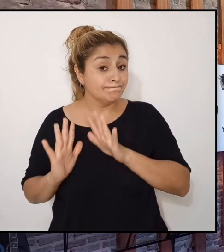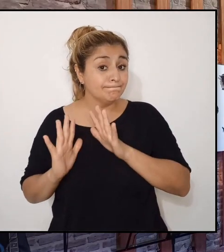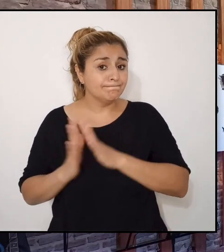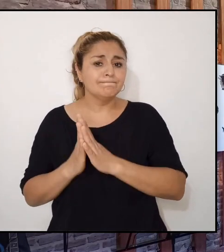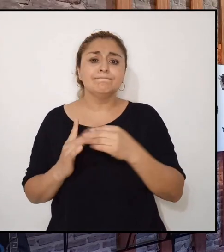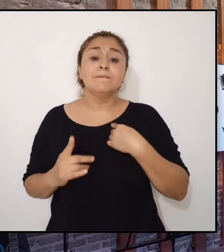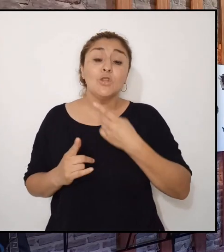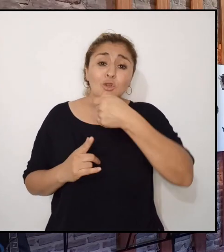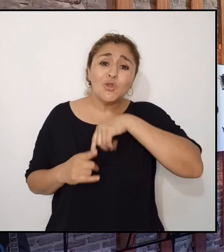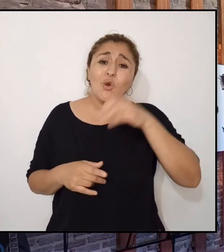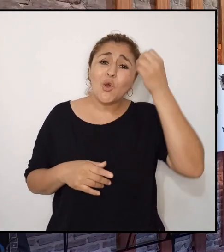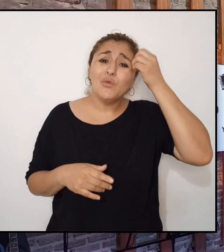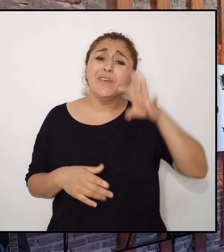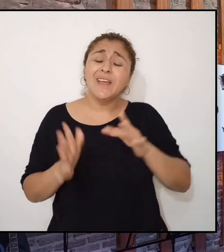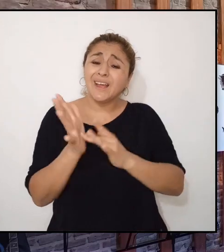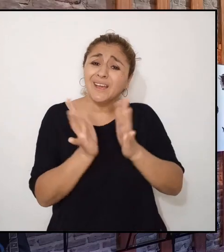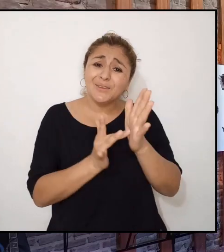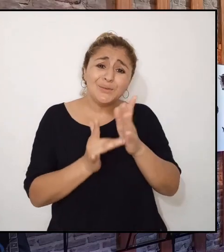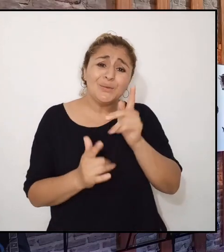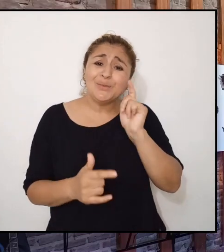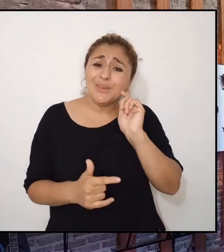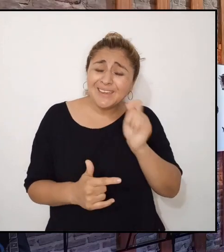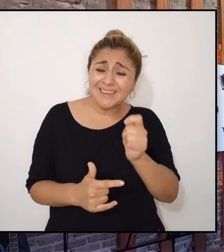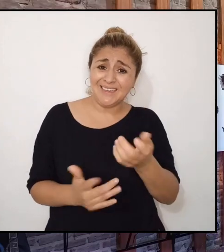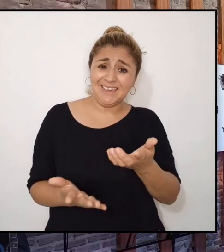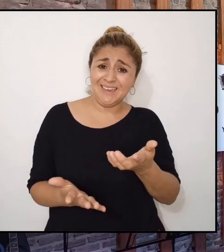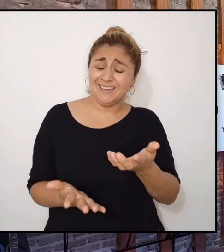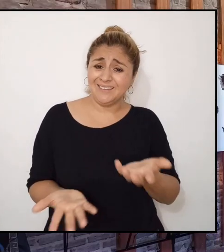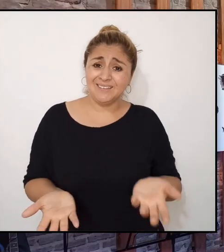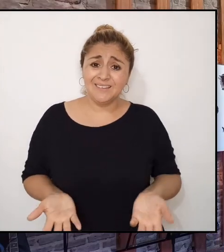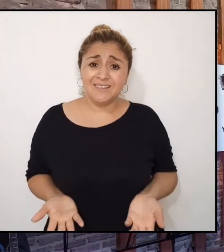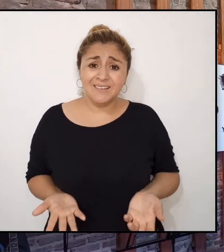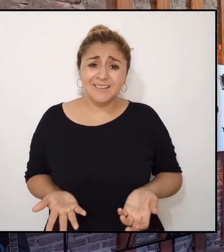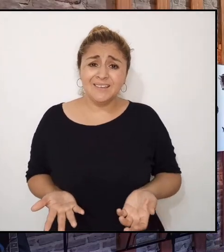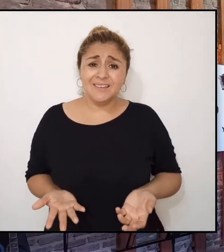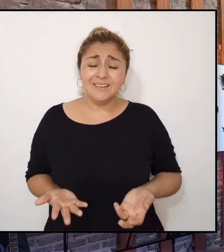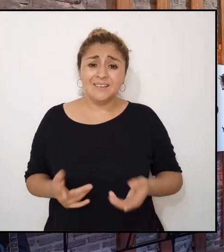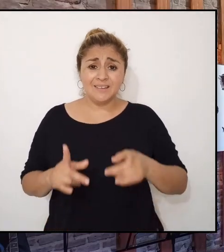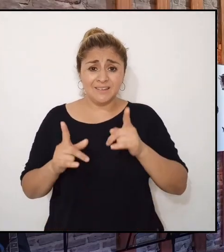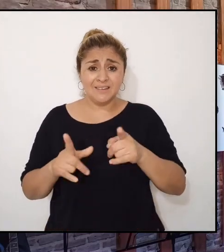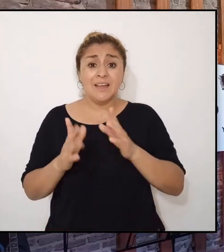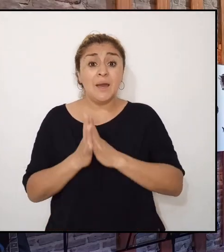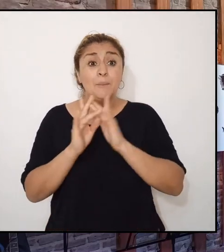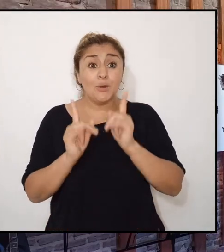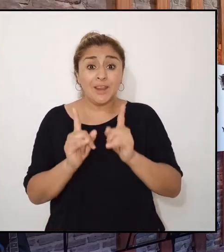¿Quién es? ¿Quién es Jesús? Por eso Jesús les dice, mamá, papá,